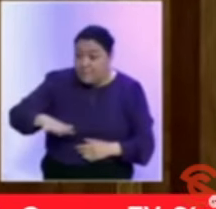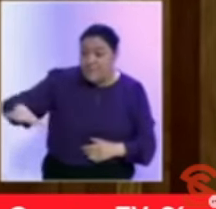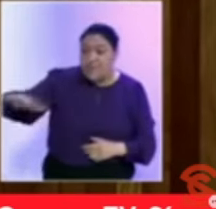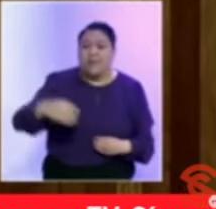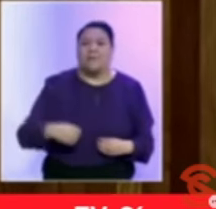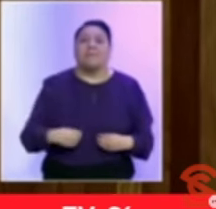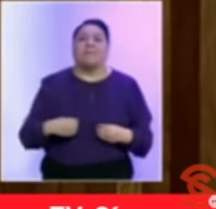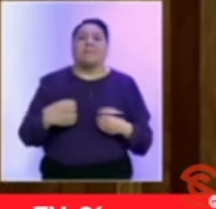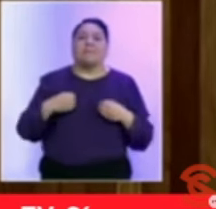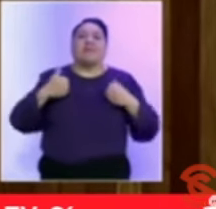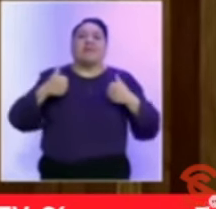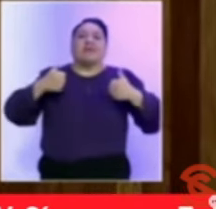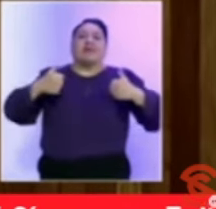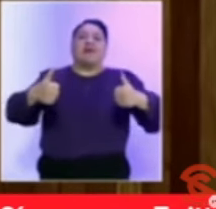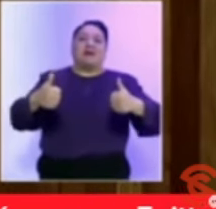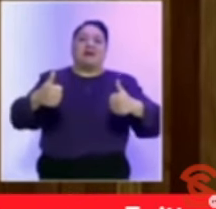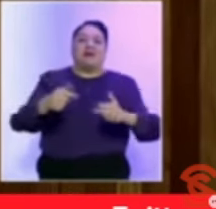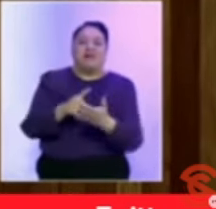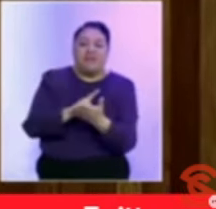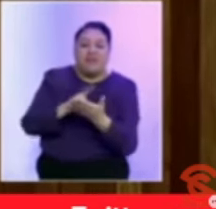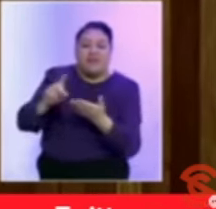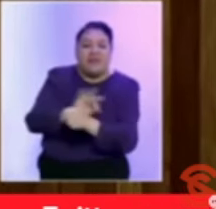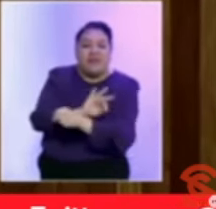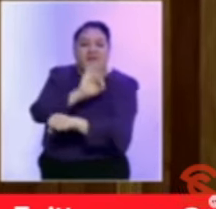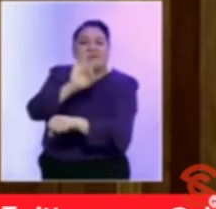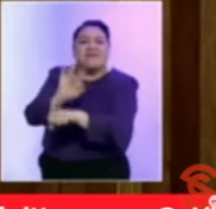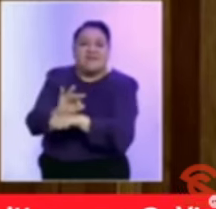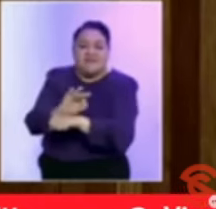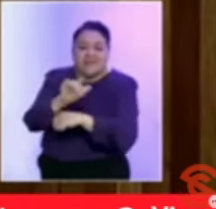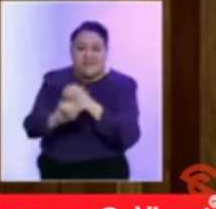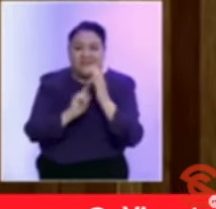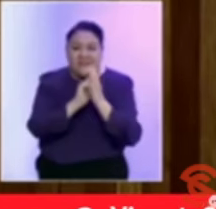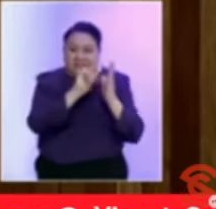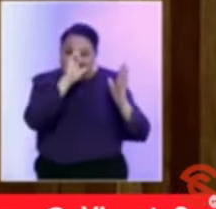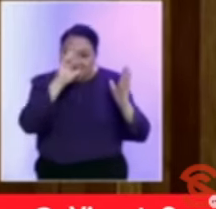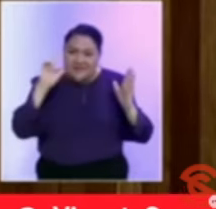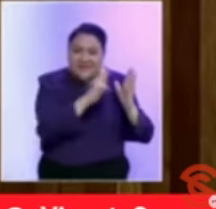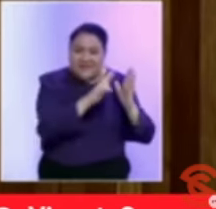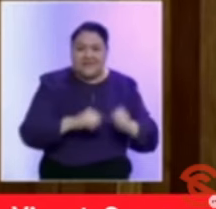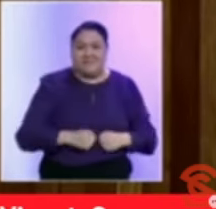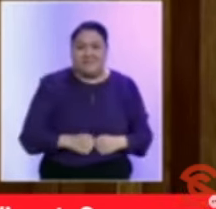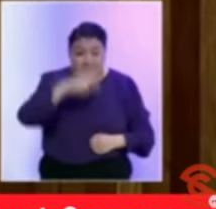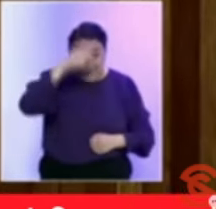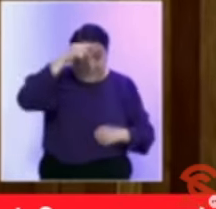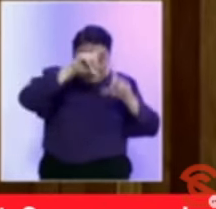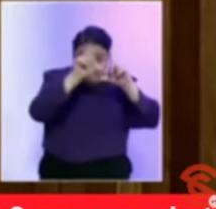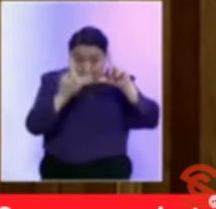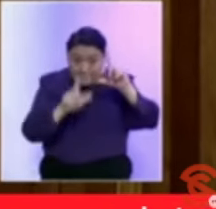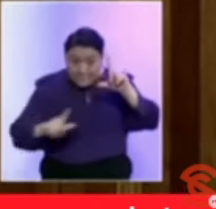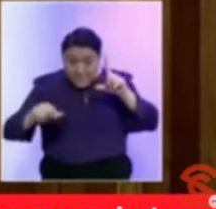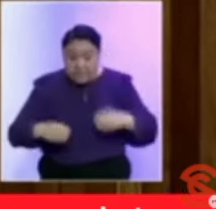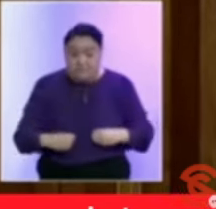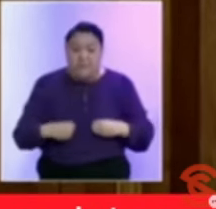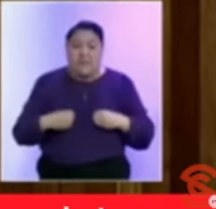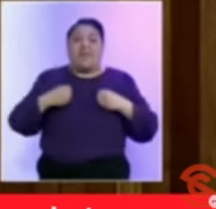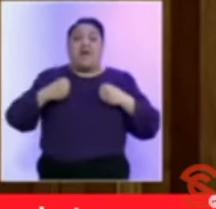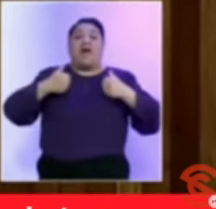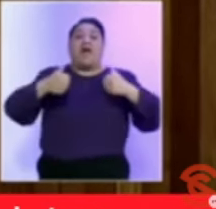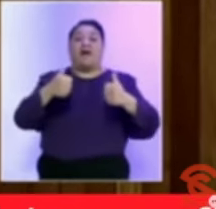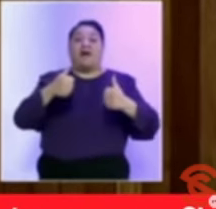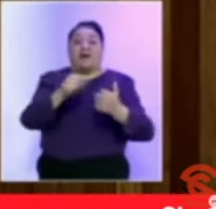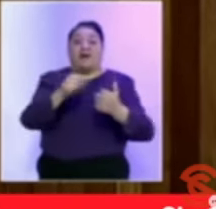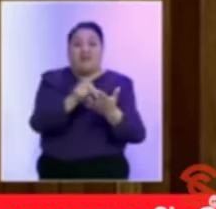bienestar y con derecho un México de bienestar y de derechos la cuarta